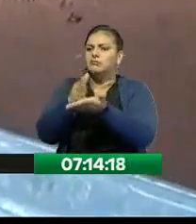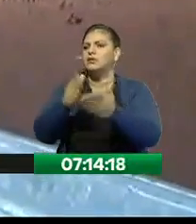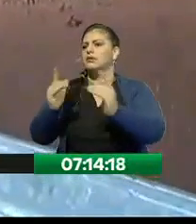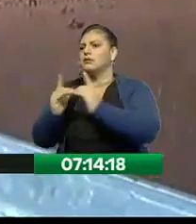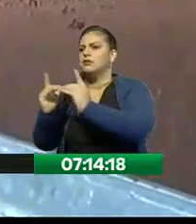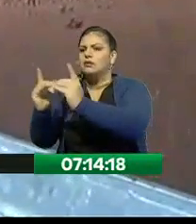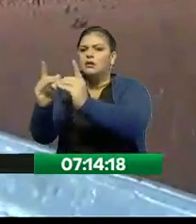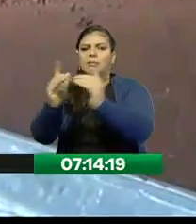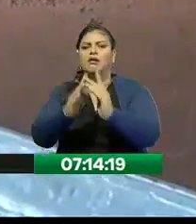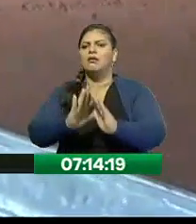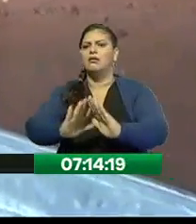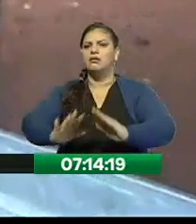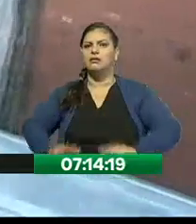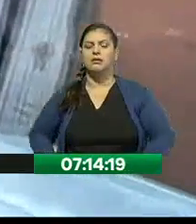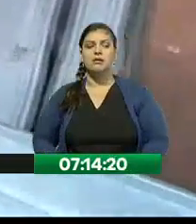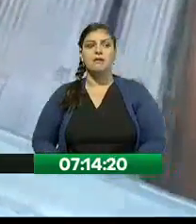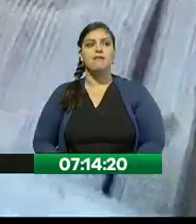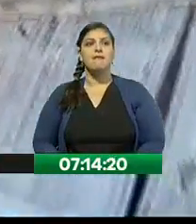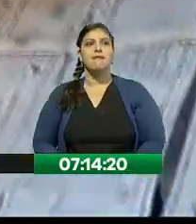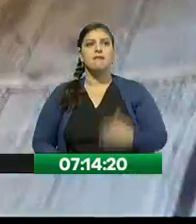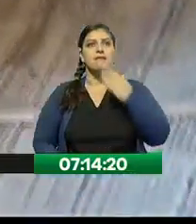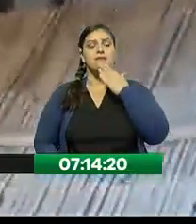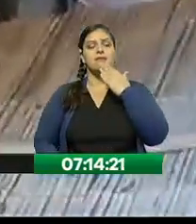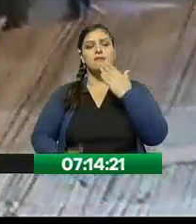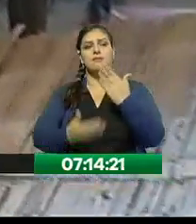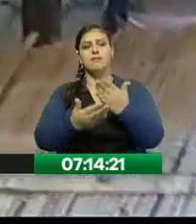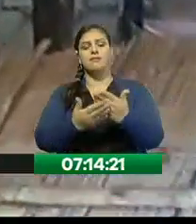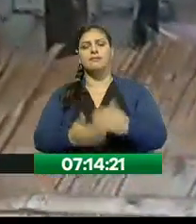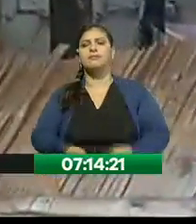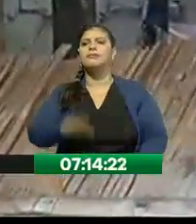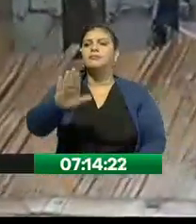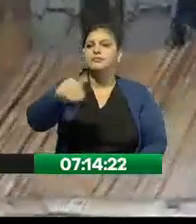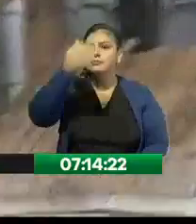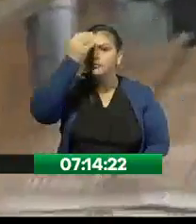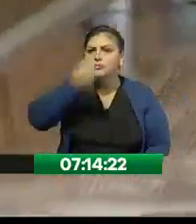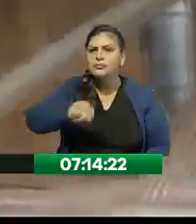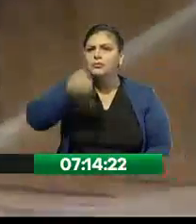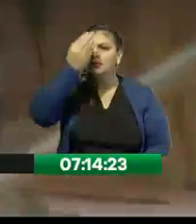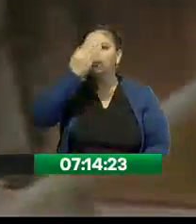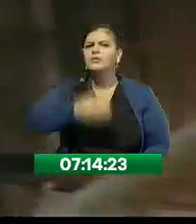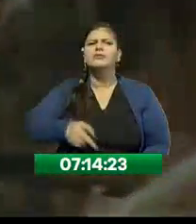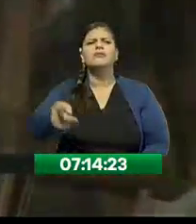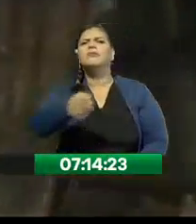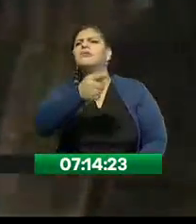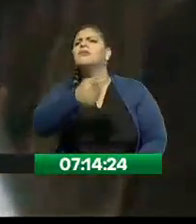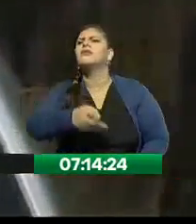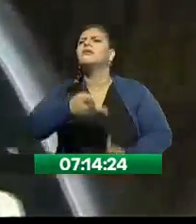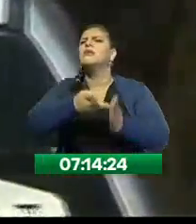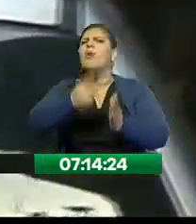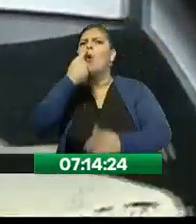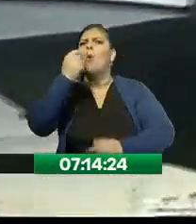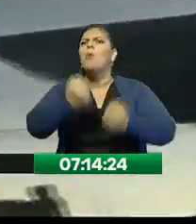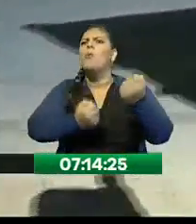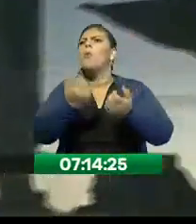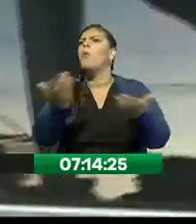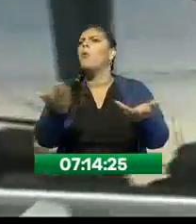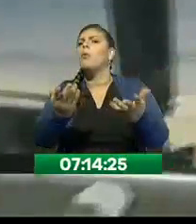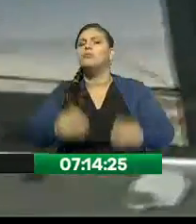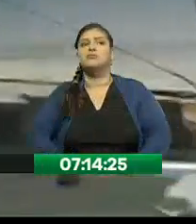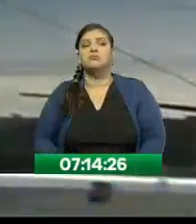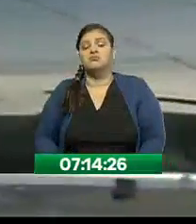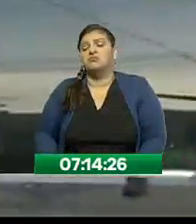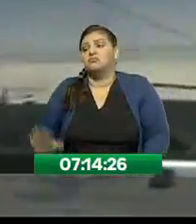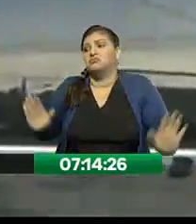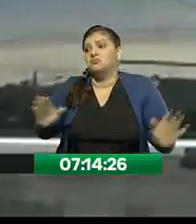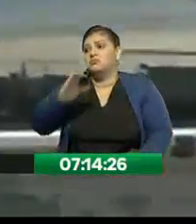Todo. Listo, muchísimas gracias. Amiga, buenos días. Recuérdenos un poco, ¿qué pasó con el conductor del vehículo? No sé, dicen que la TM se lo